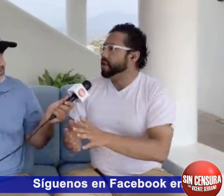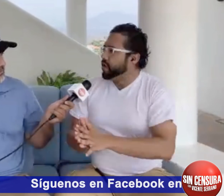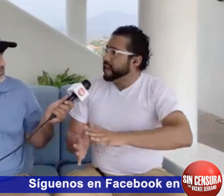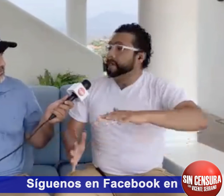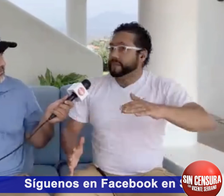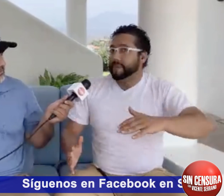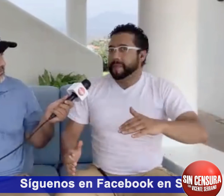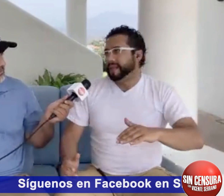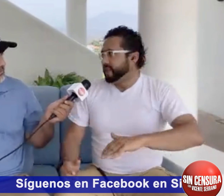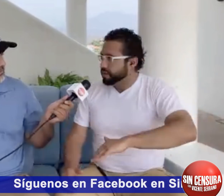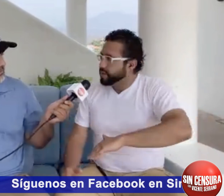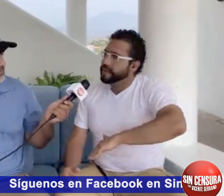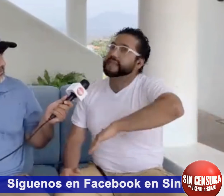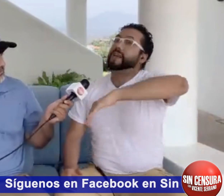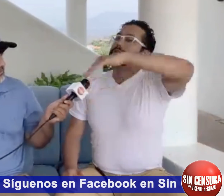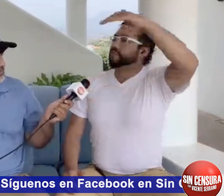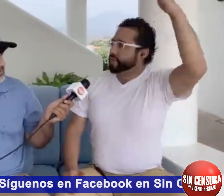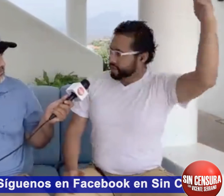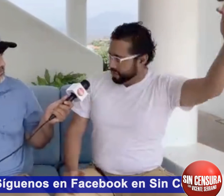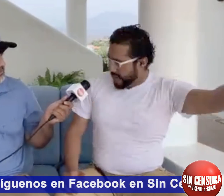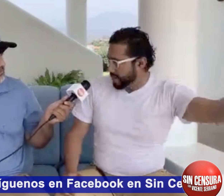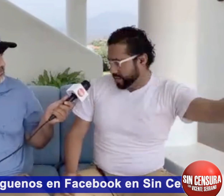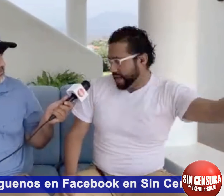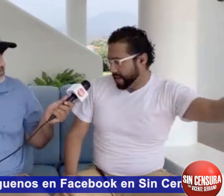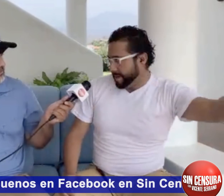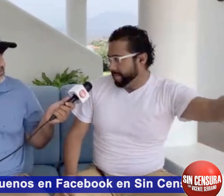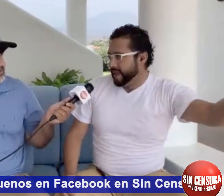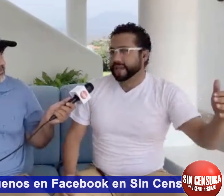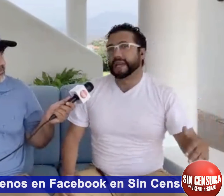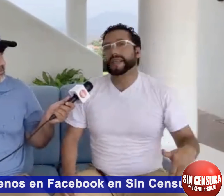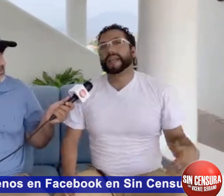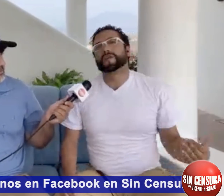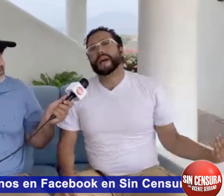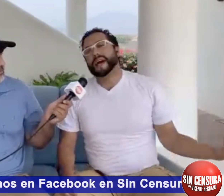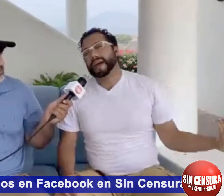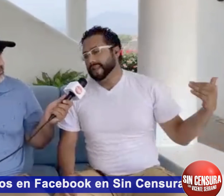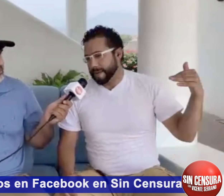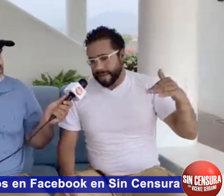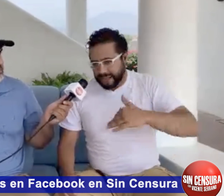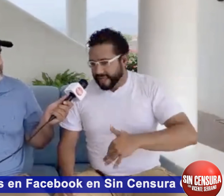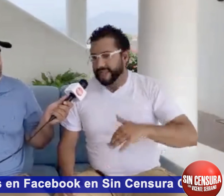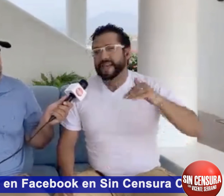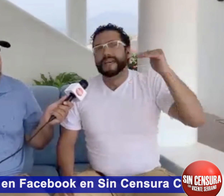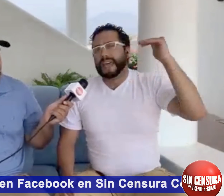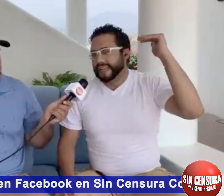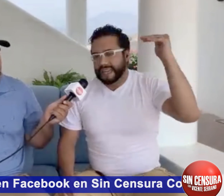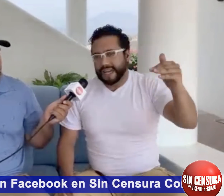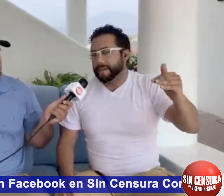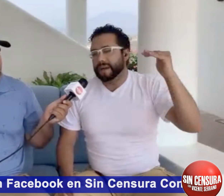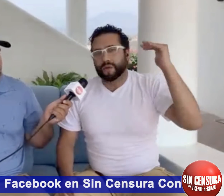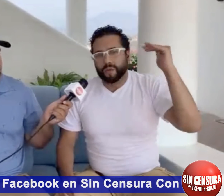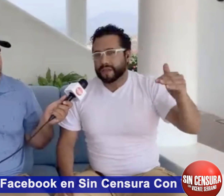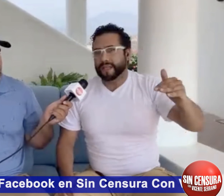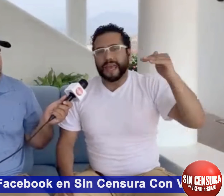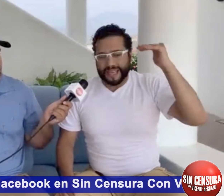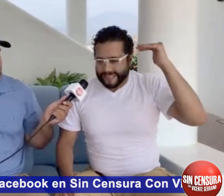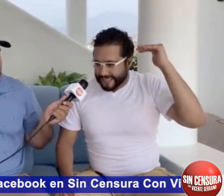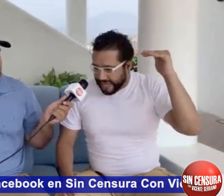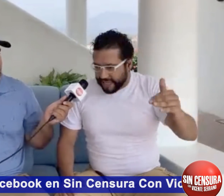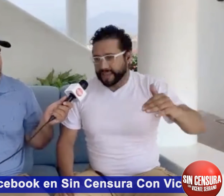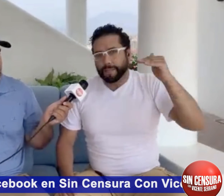corrupción, no de la misma magnitud de los funcionarios de arriba, que generan de verdad, el que llegaba con